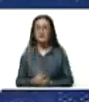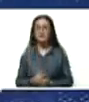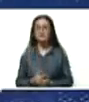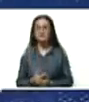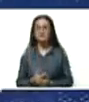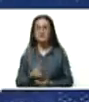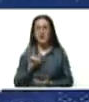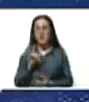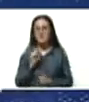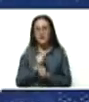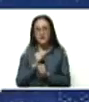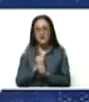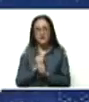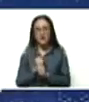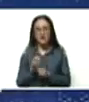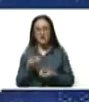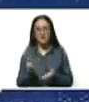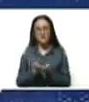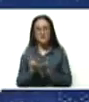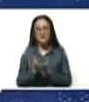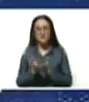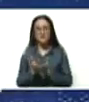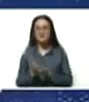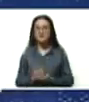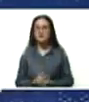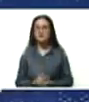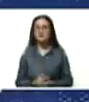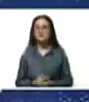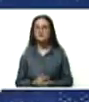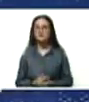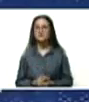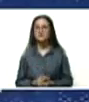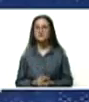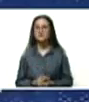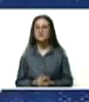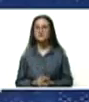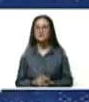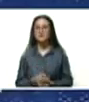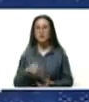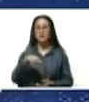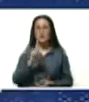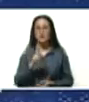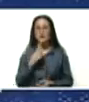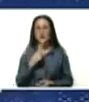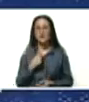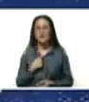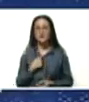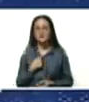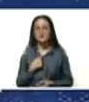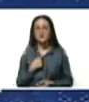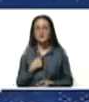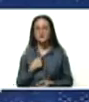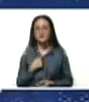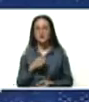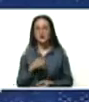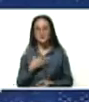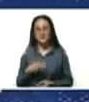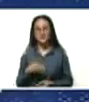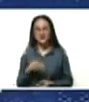trabajo, ama prestar servicio. Y bueno, ustedes me tienen que decir, Dubulay, presidente del